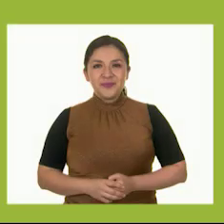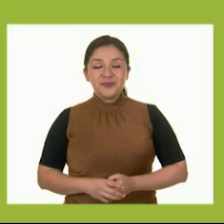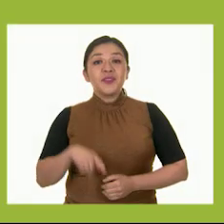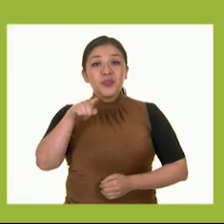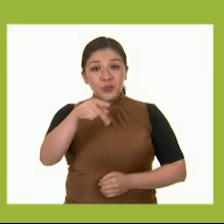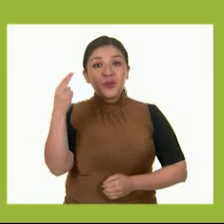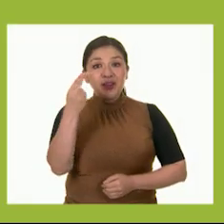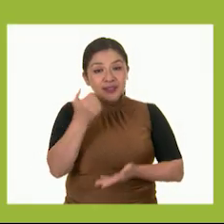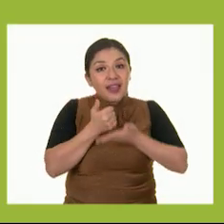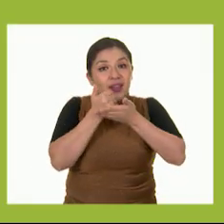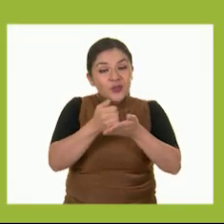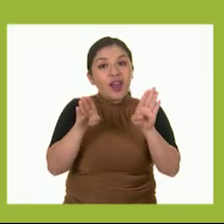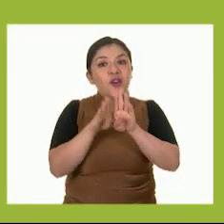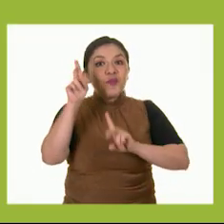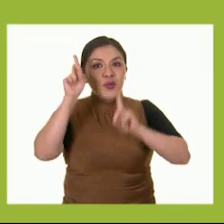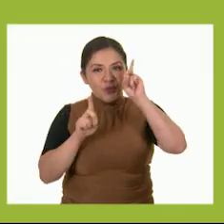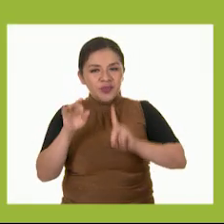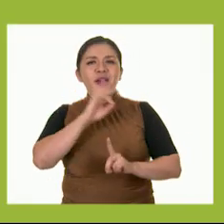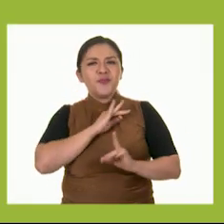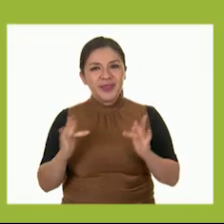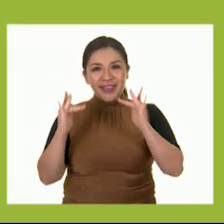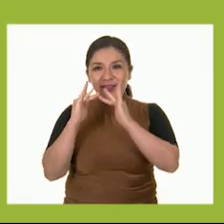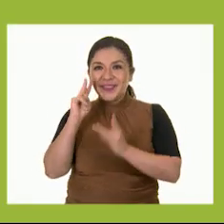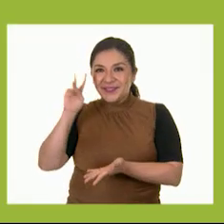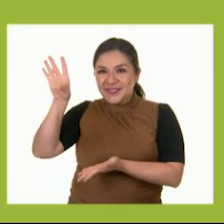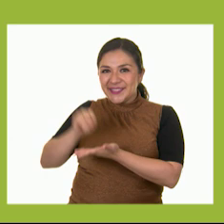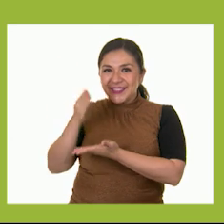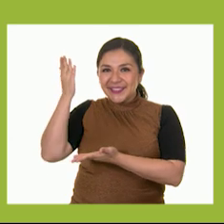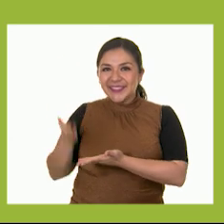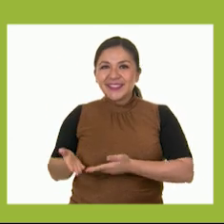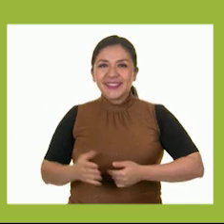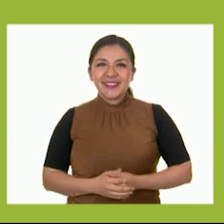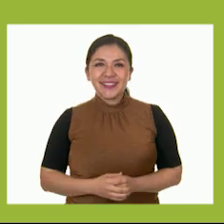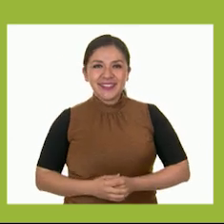¿Necesitas ayuda para resolver tus dudas? Contáctanos.